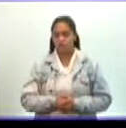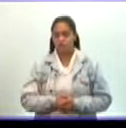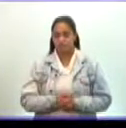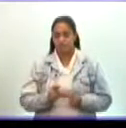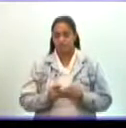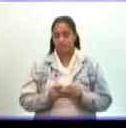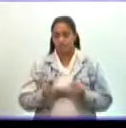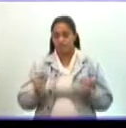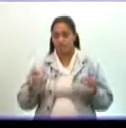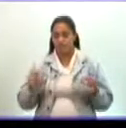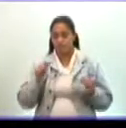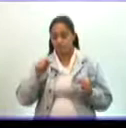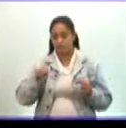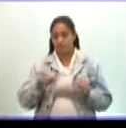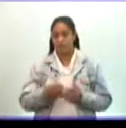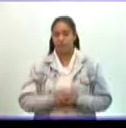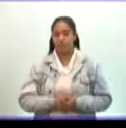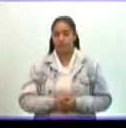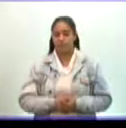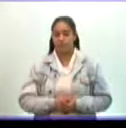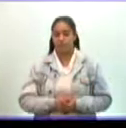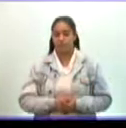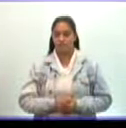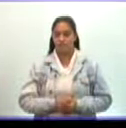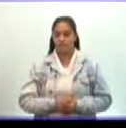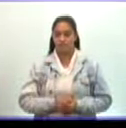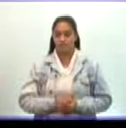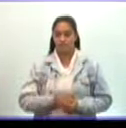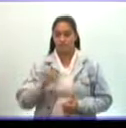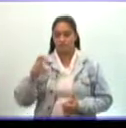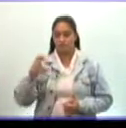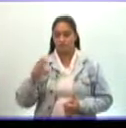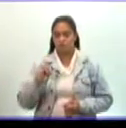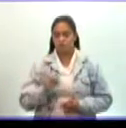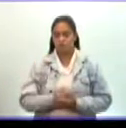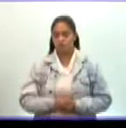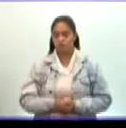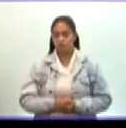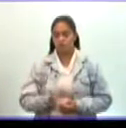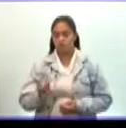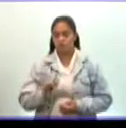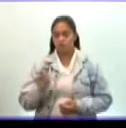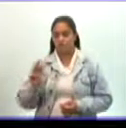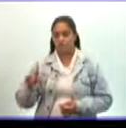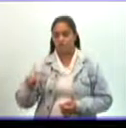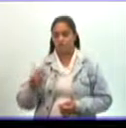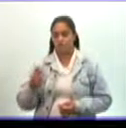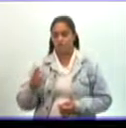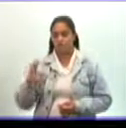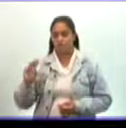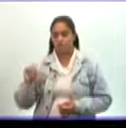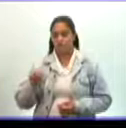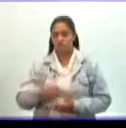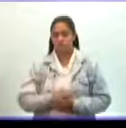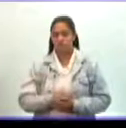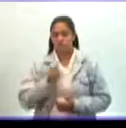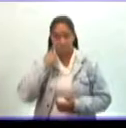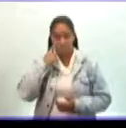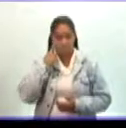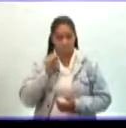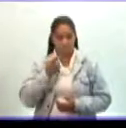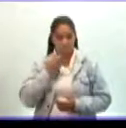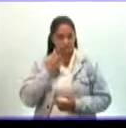dimensión de este segmento. OC es igual a 3,2 centímetros. Verifica